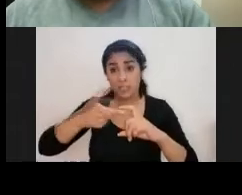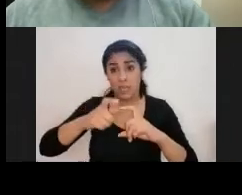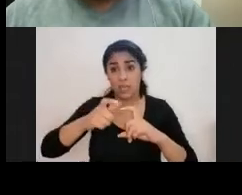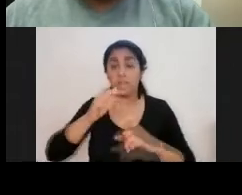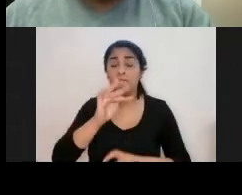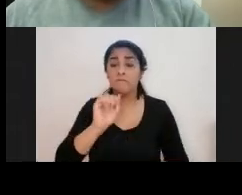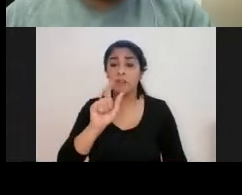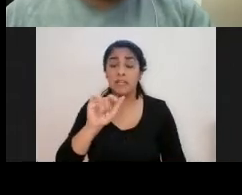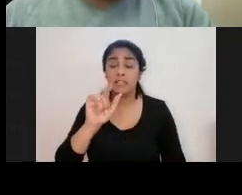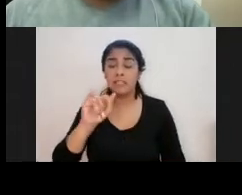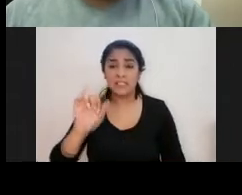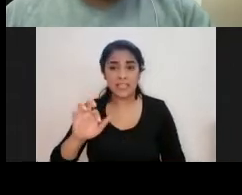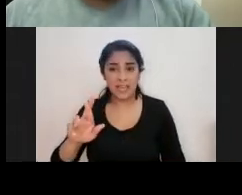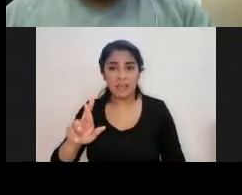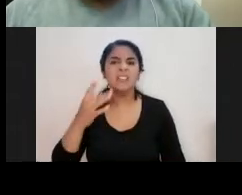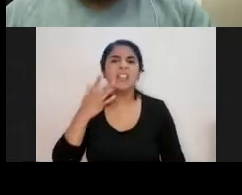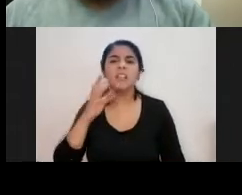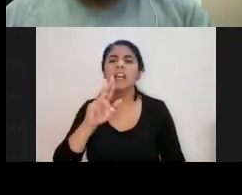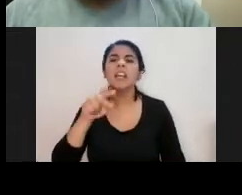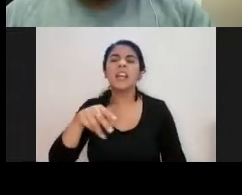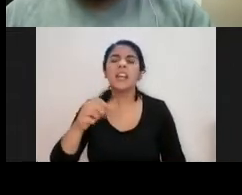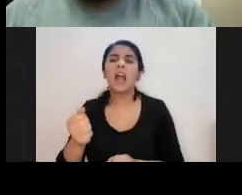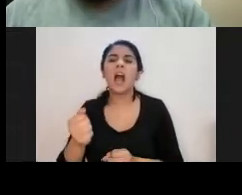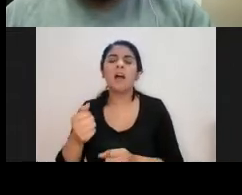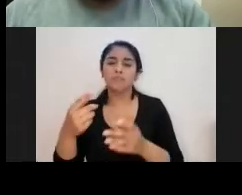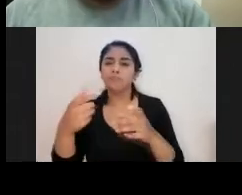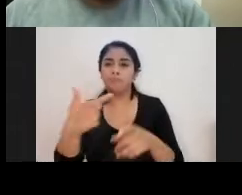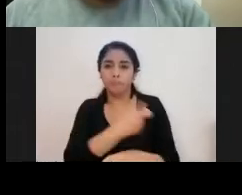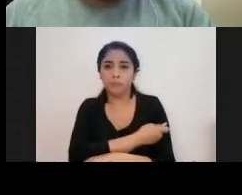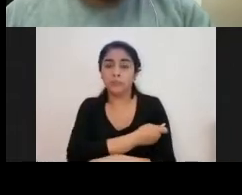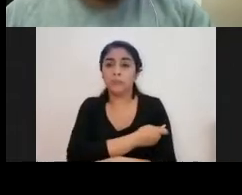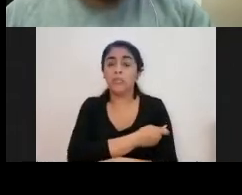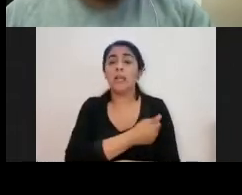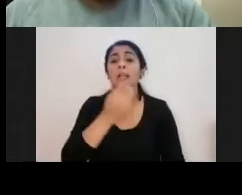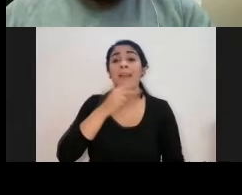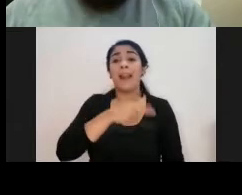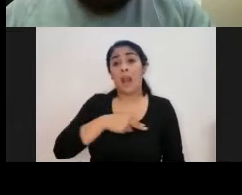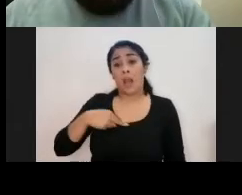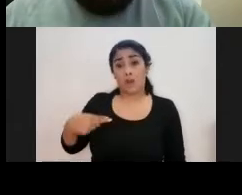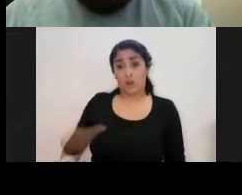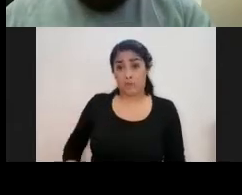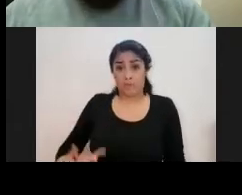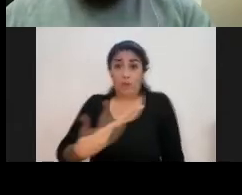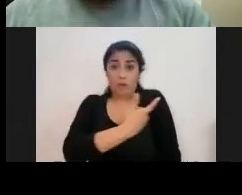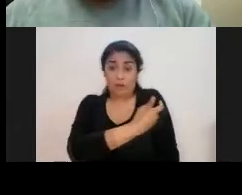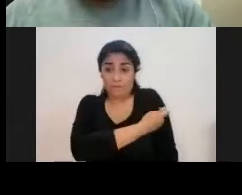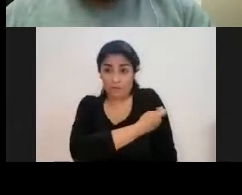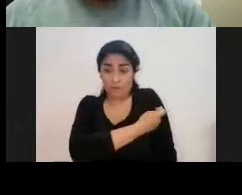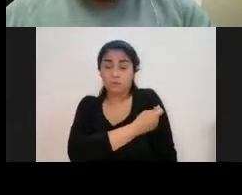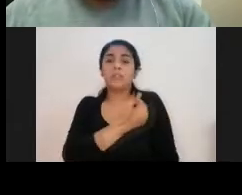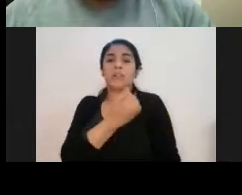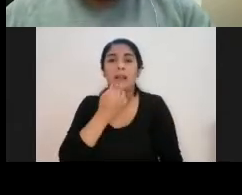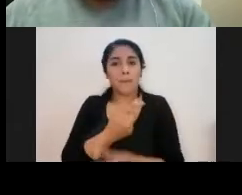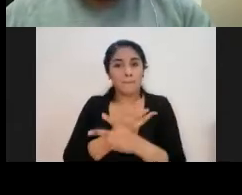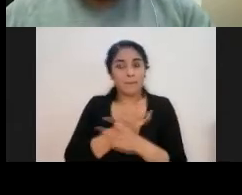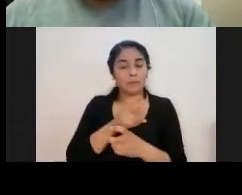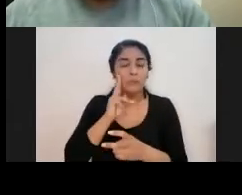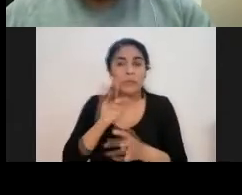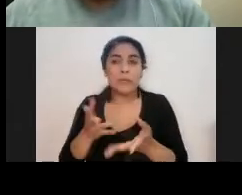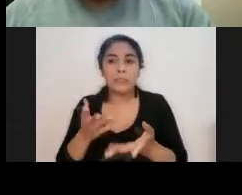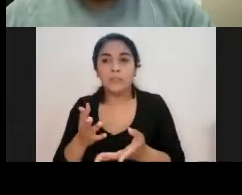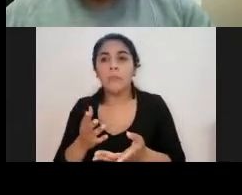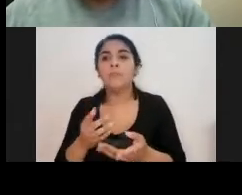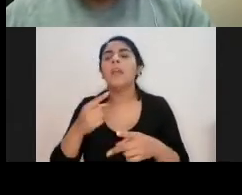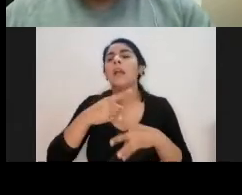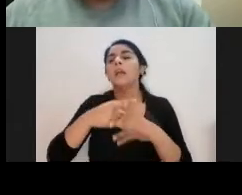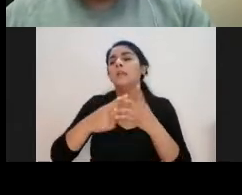RNA encapsulado, la CoronaVac, que es un virus inactivo, y la de Oxford, AstraZeneca, CanSino y